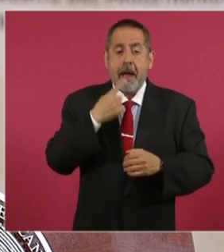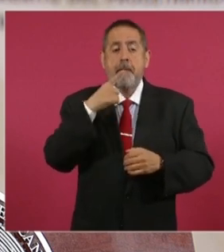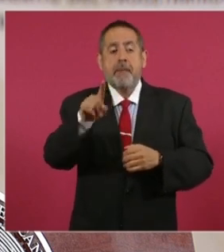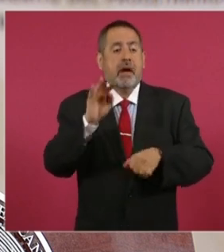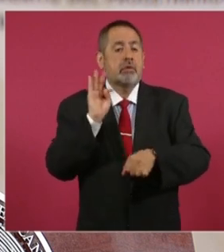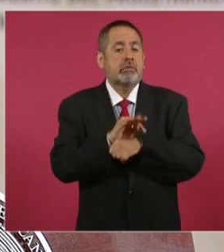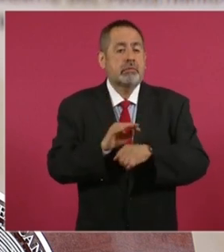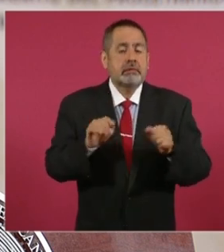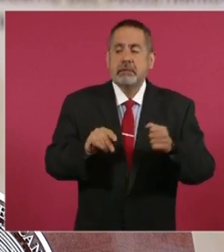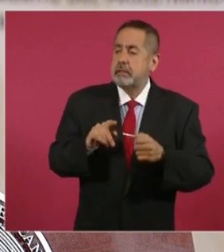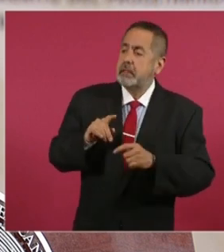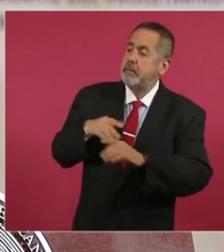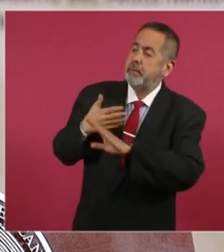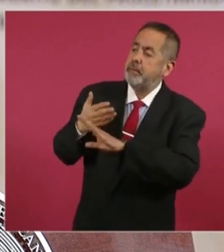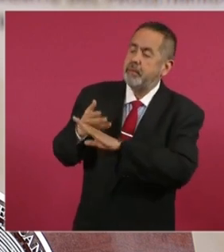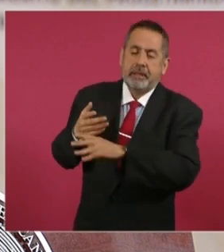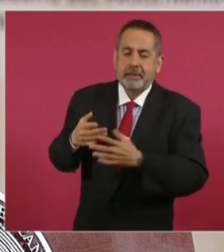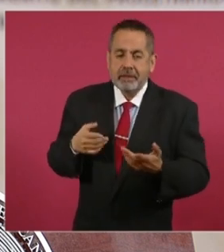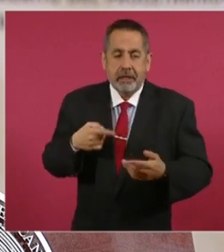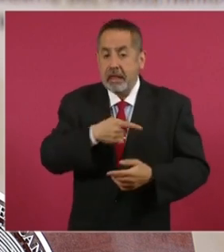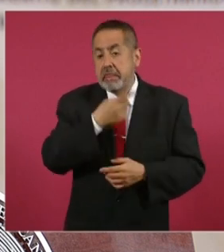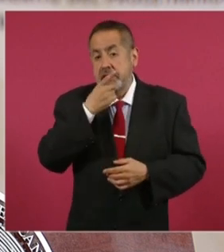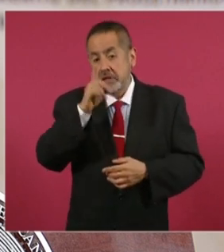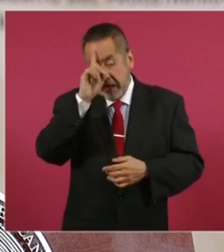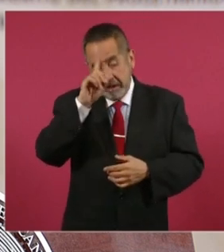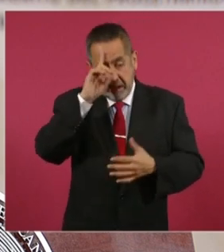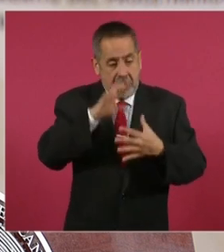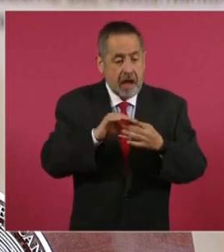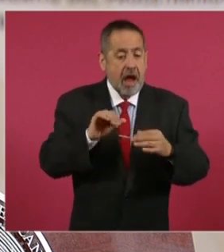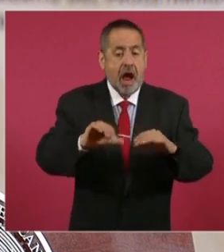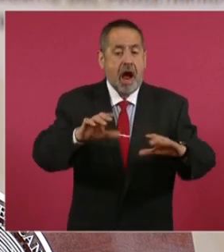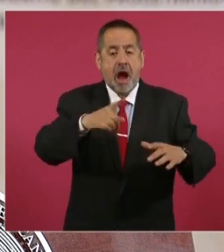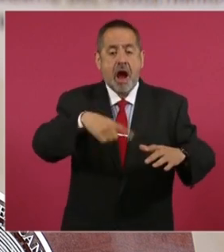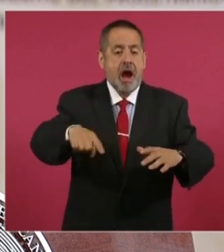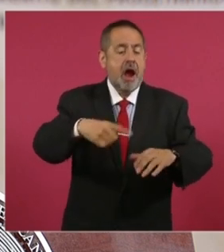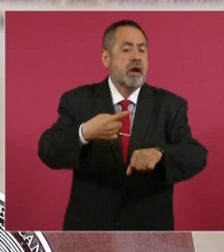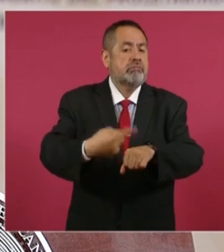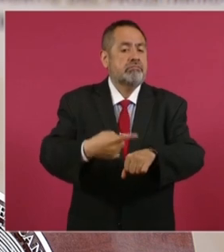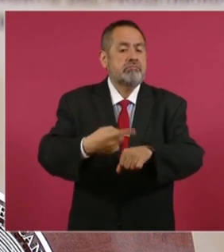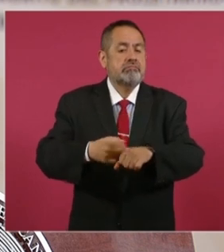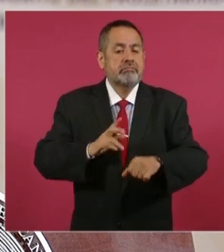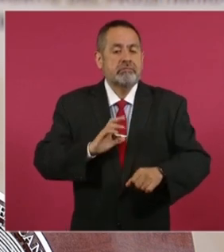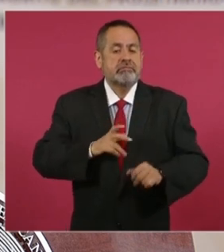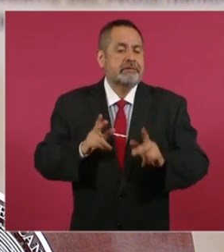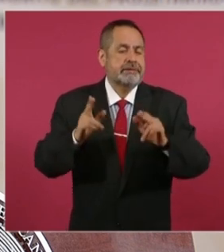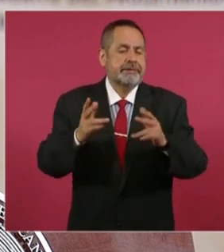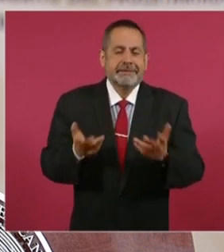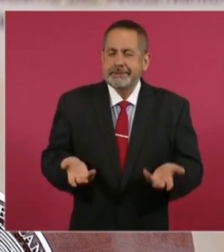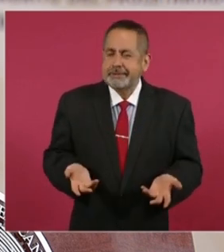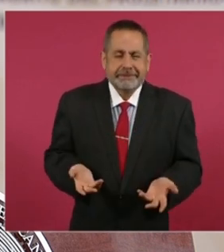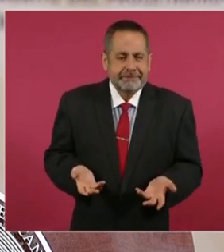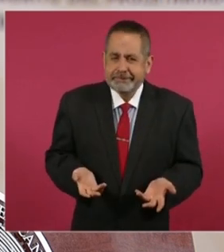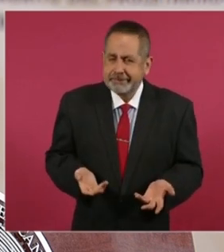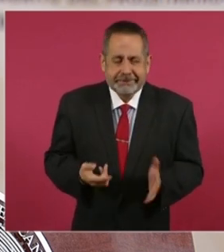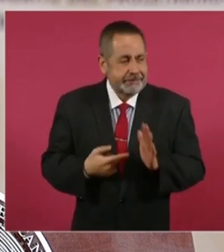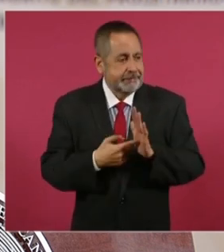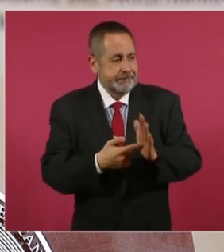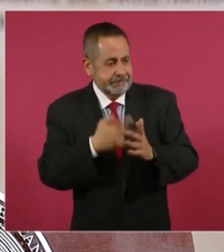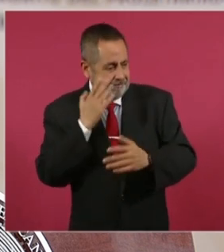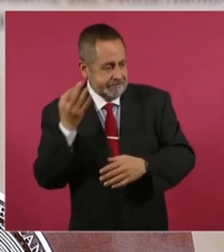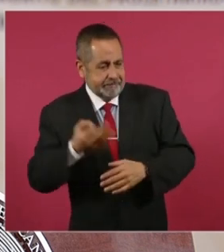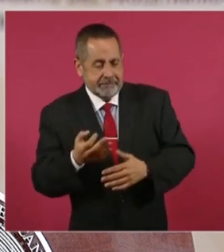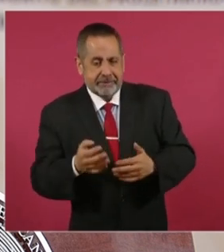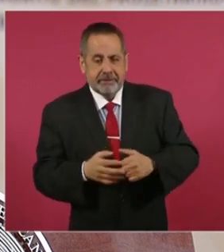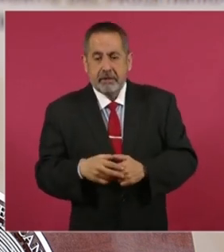pacientes oncológicos. Pero ahí está la información. Tanto la protesta como